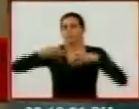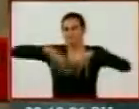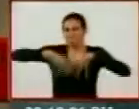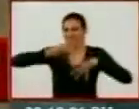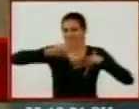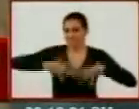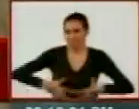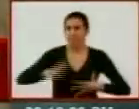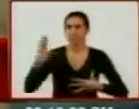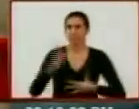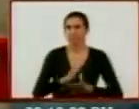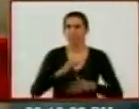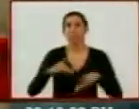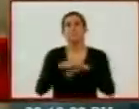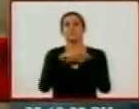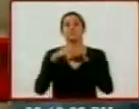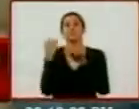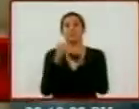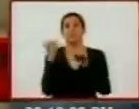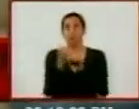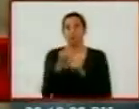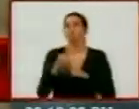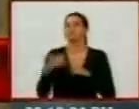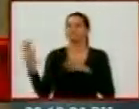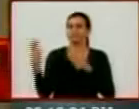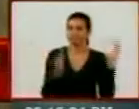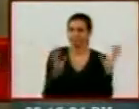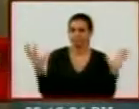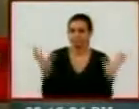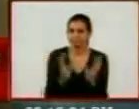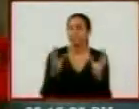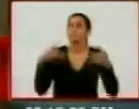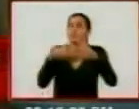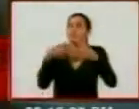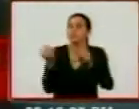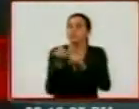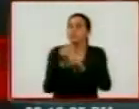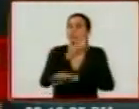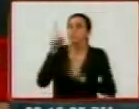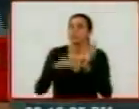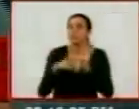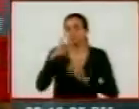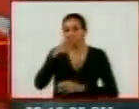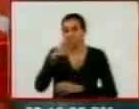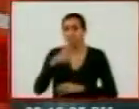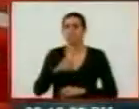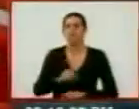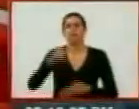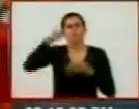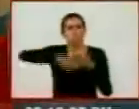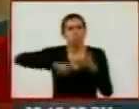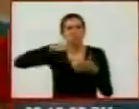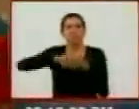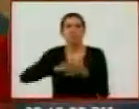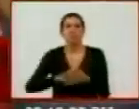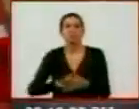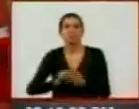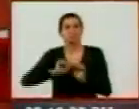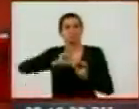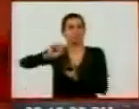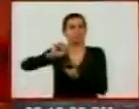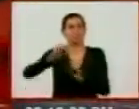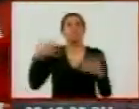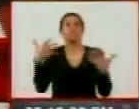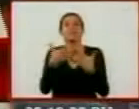bolivariana del Ministerio del trabajo en esta tarea conjunta de luchar en contra de la guerra económica